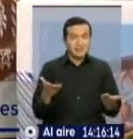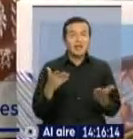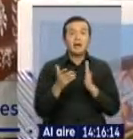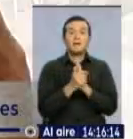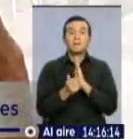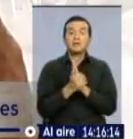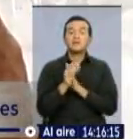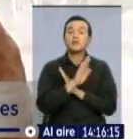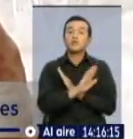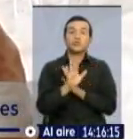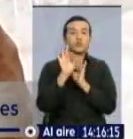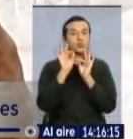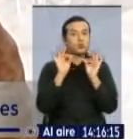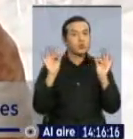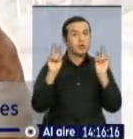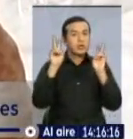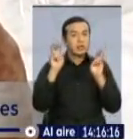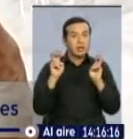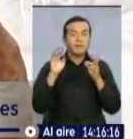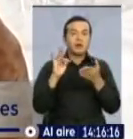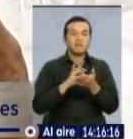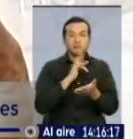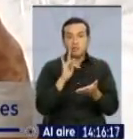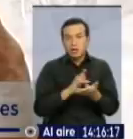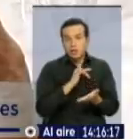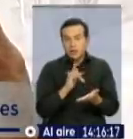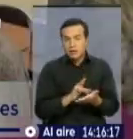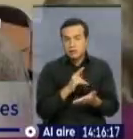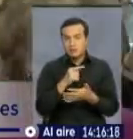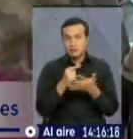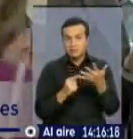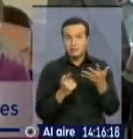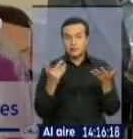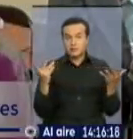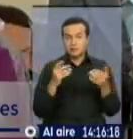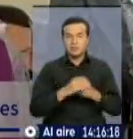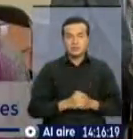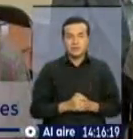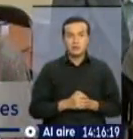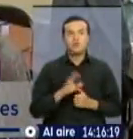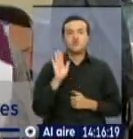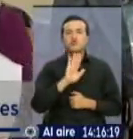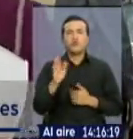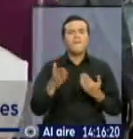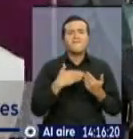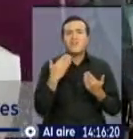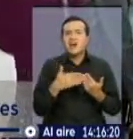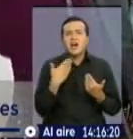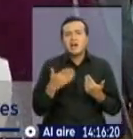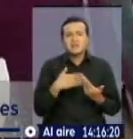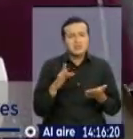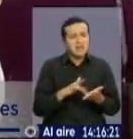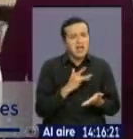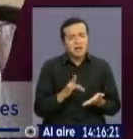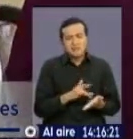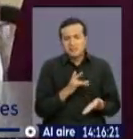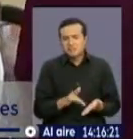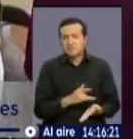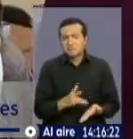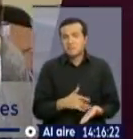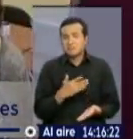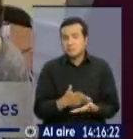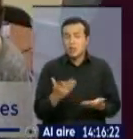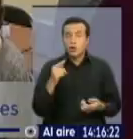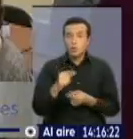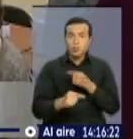incluye el manejo óptimo en equipos electrónicos como tablets. Puedan andar o manipular desde cero una tablet, ¿sí? Y